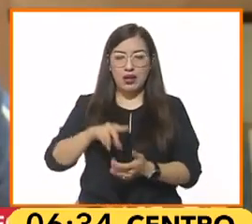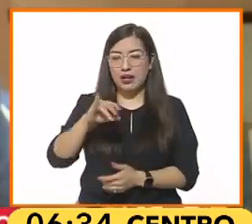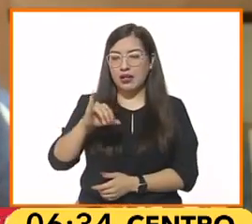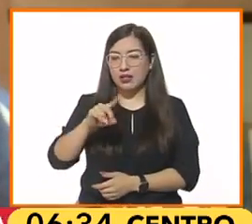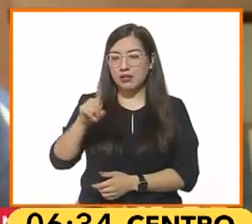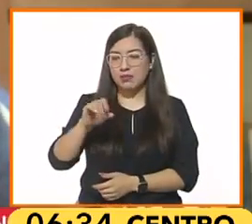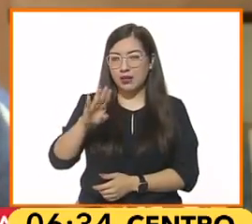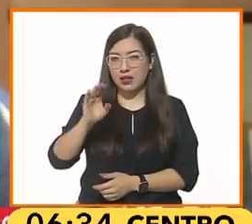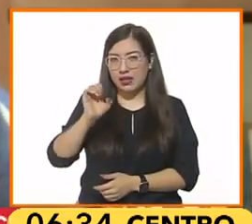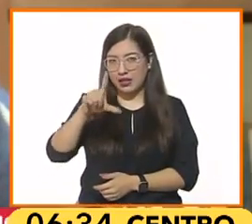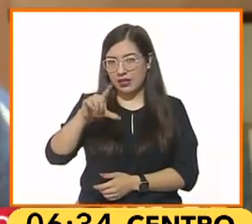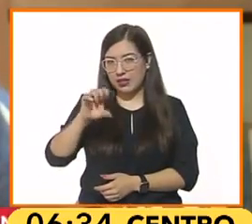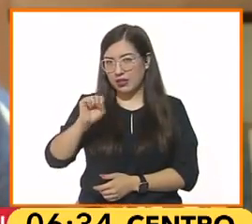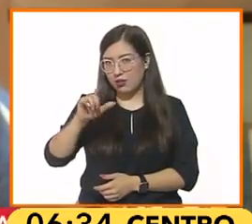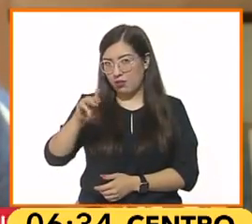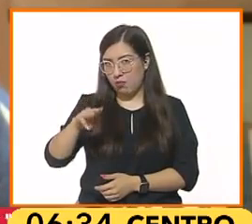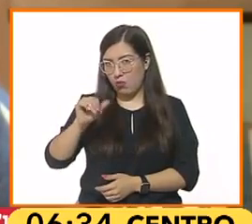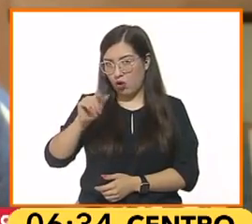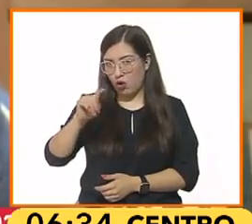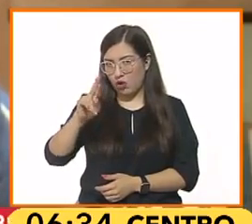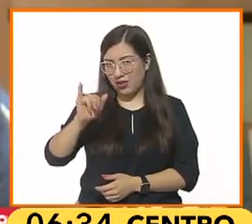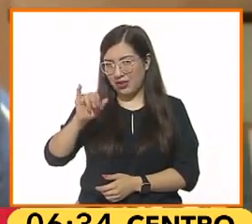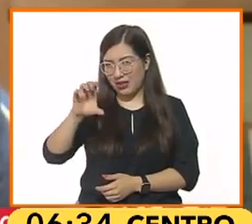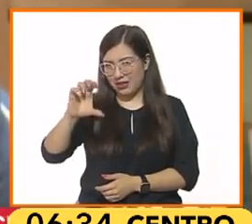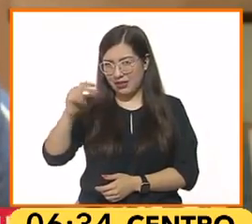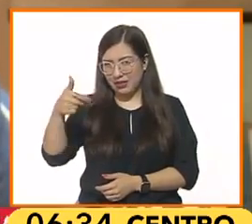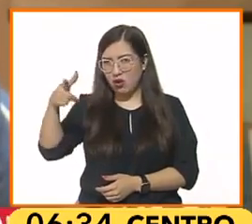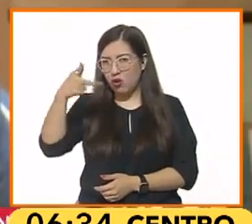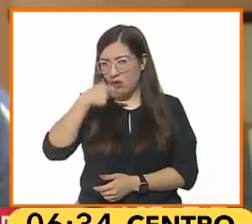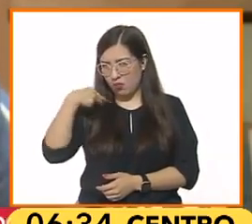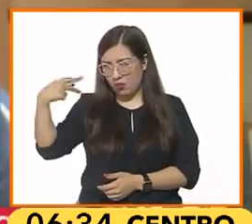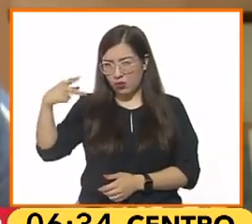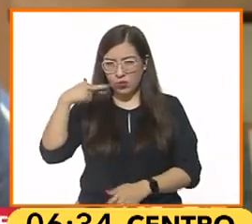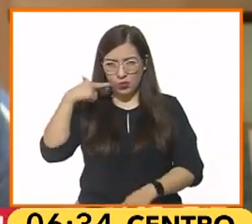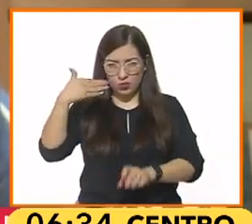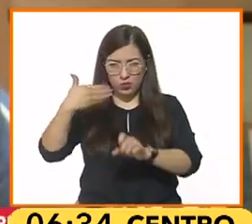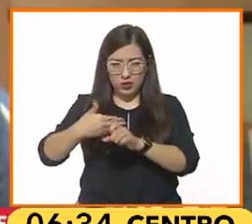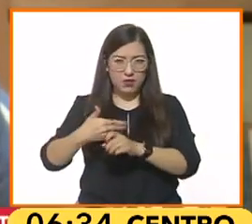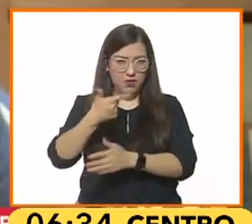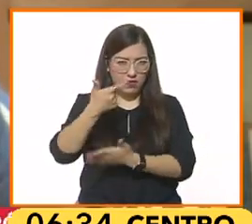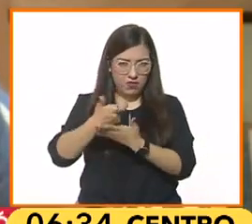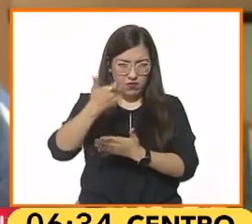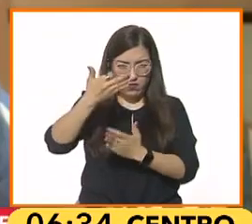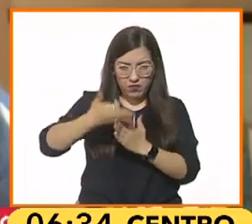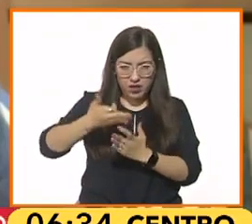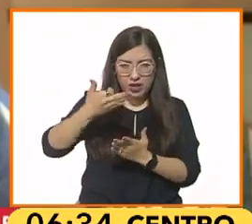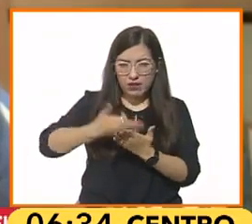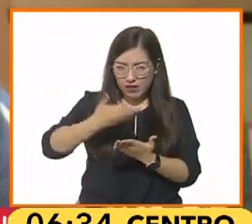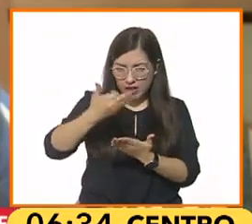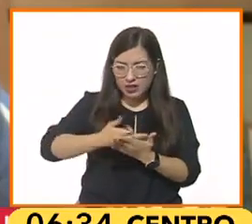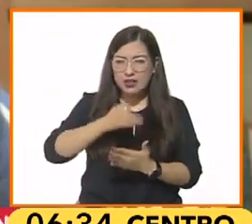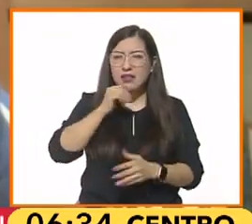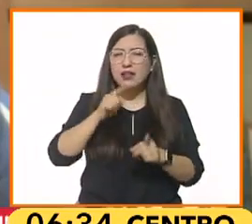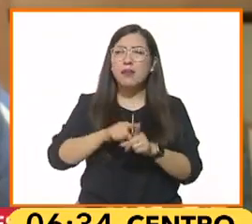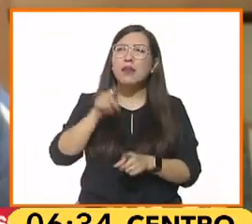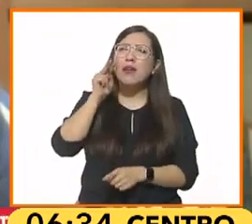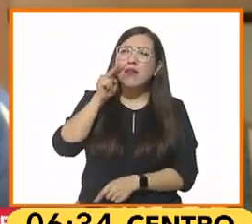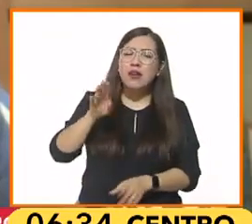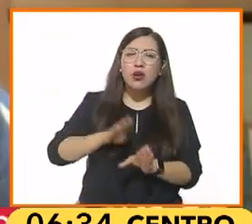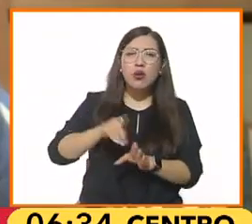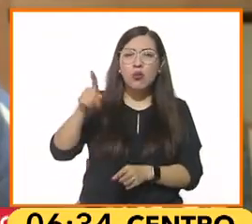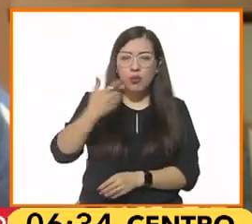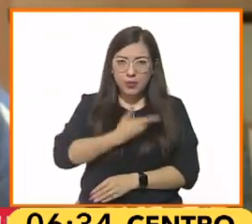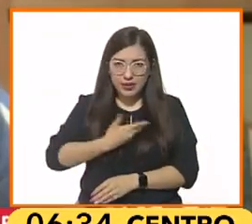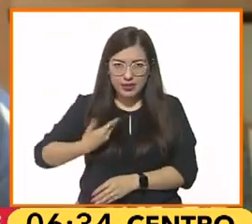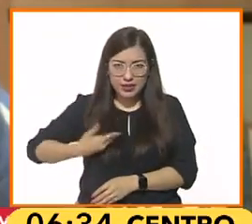Smotrich. Yo creo que tiene que ver también con cómo Netanyahu está tratando de mantener su gobierno frente a las